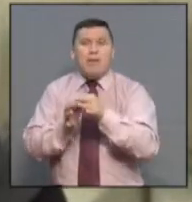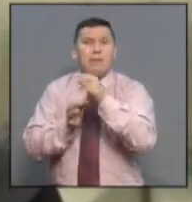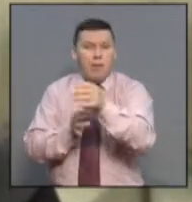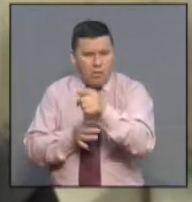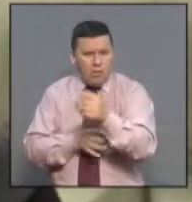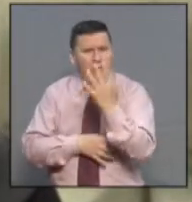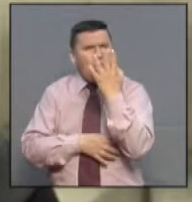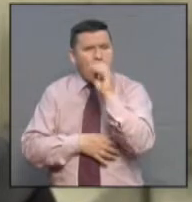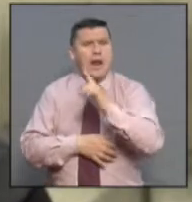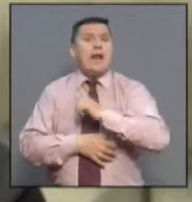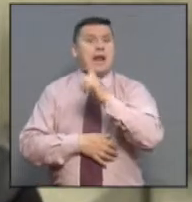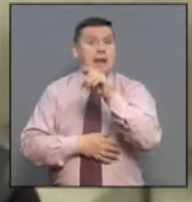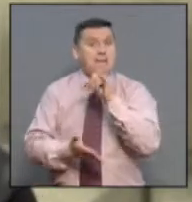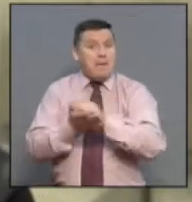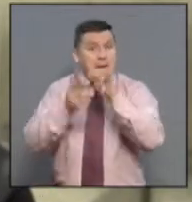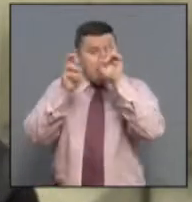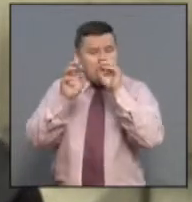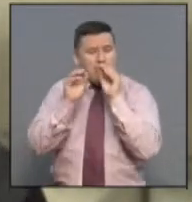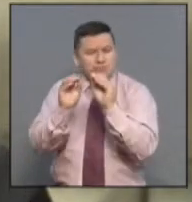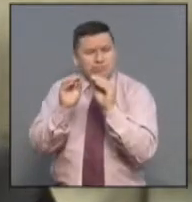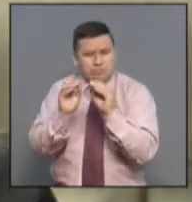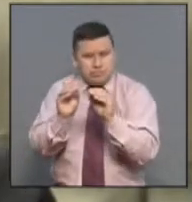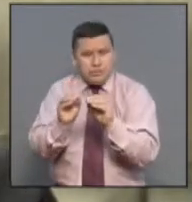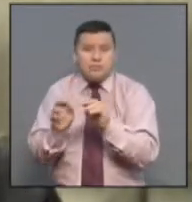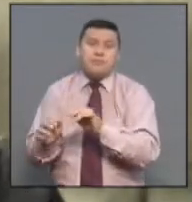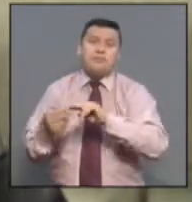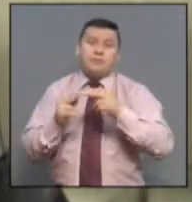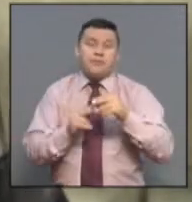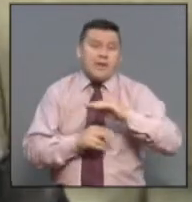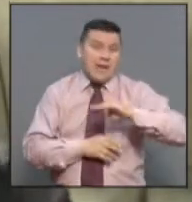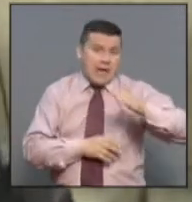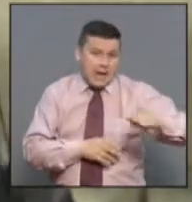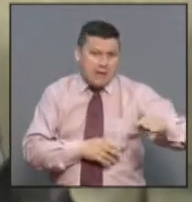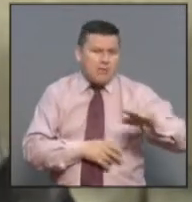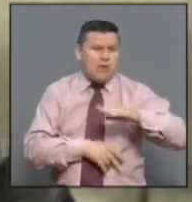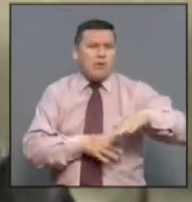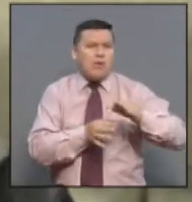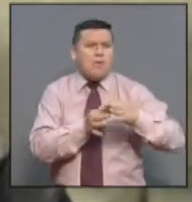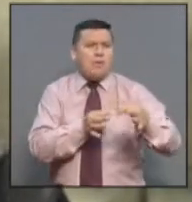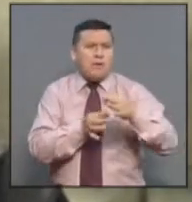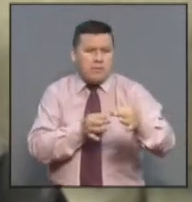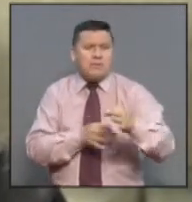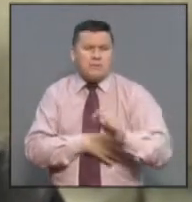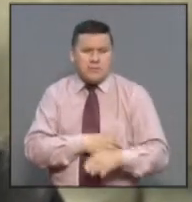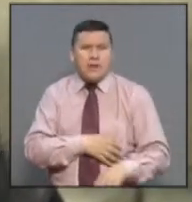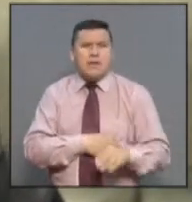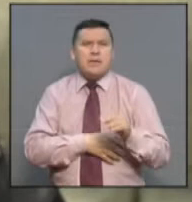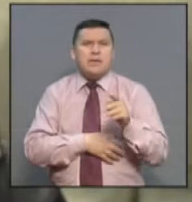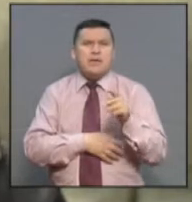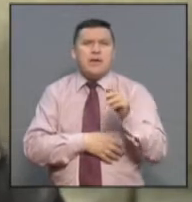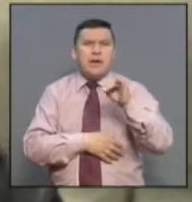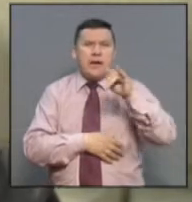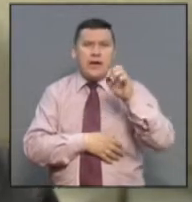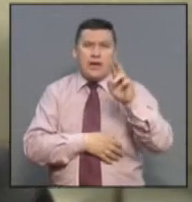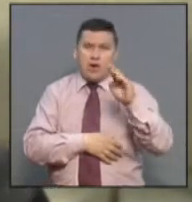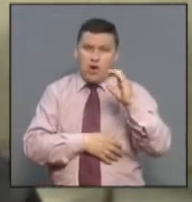a 40 líderes en el mismo tema. Igualmente pues en Antioquia, en varios municipios como Vegachí, Jericó,